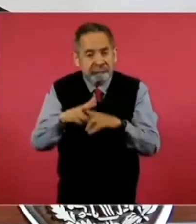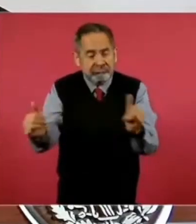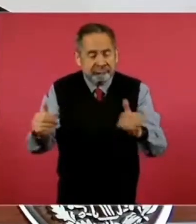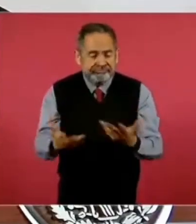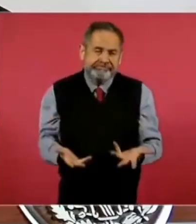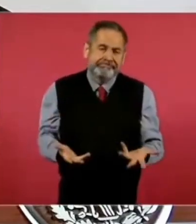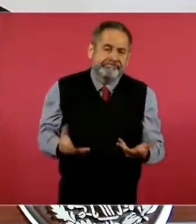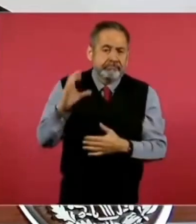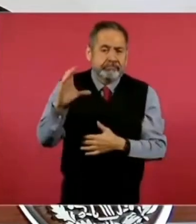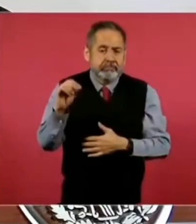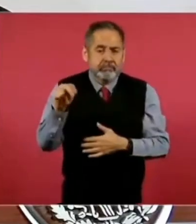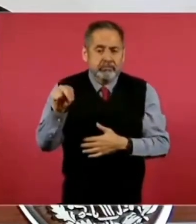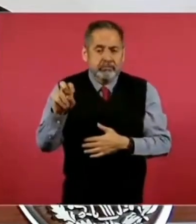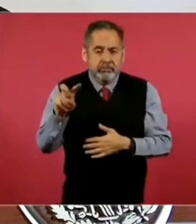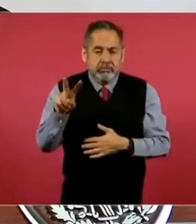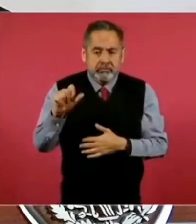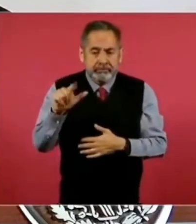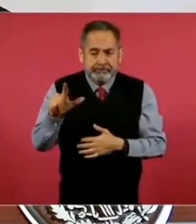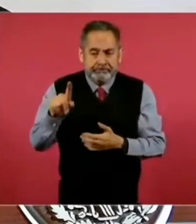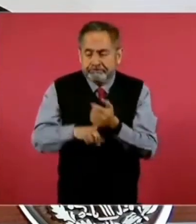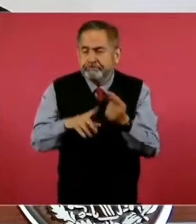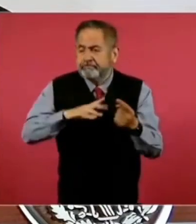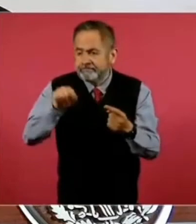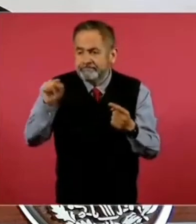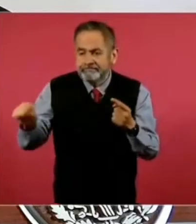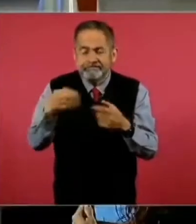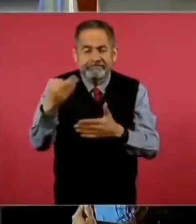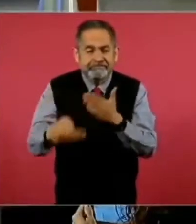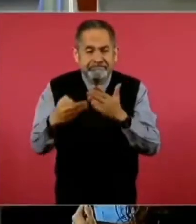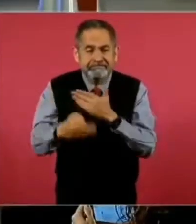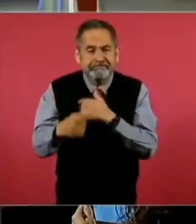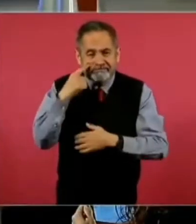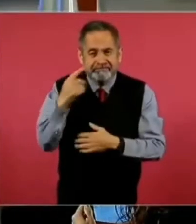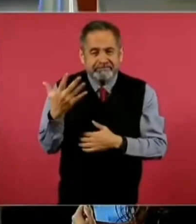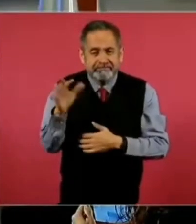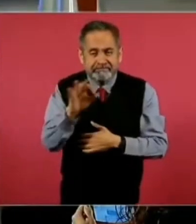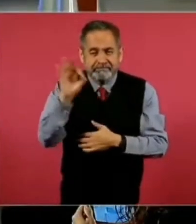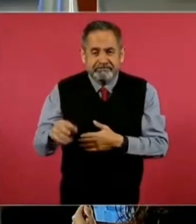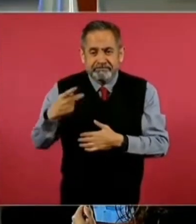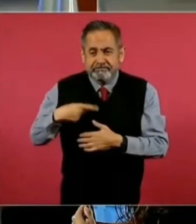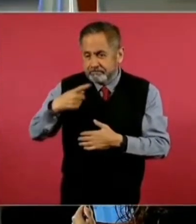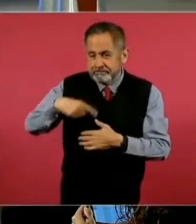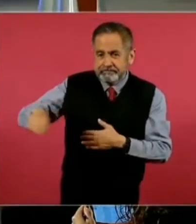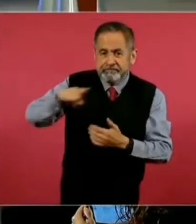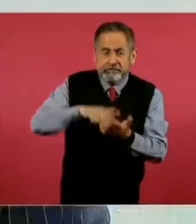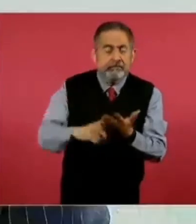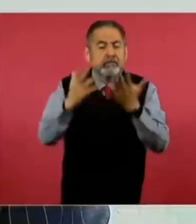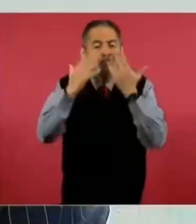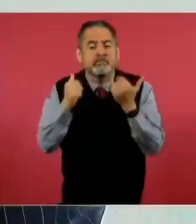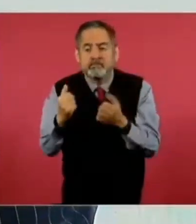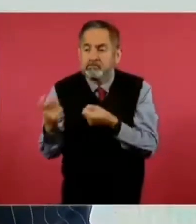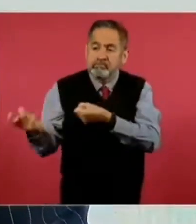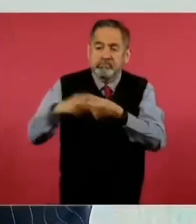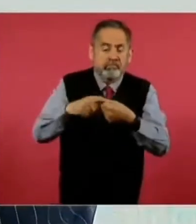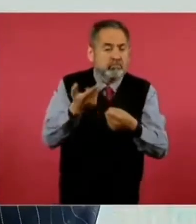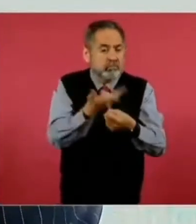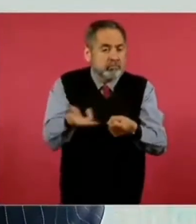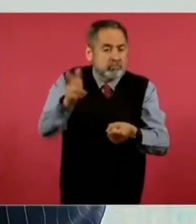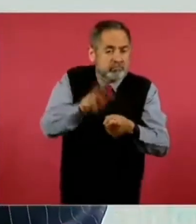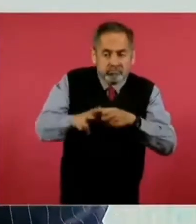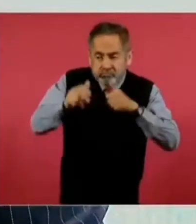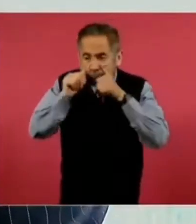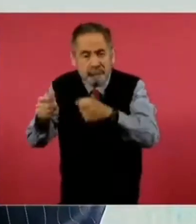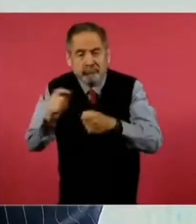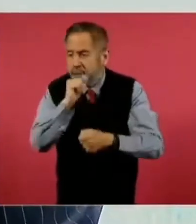del Coneval revelan otras carencias. El 50% de los habitantes no tiene seguridad social, el